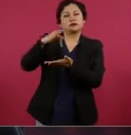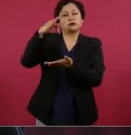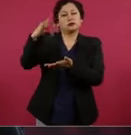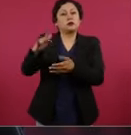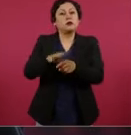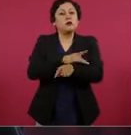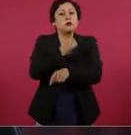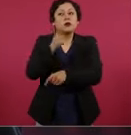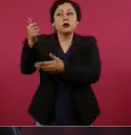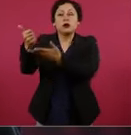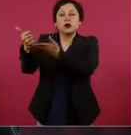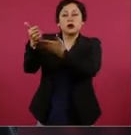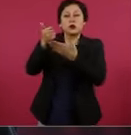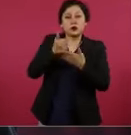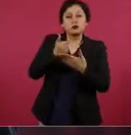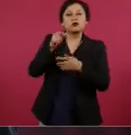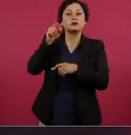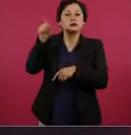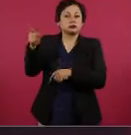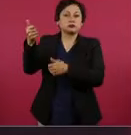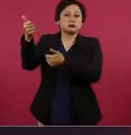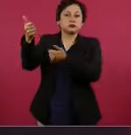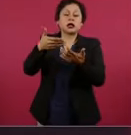enviándonos médicos especialistas.